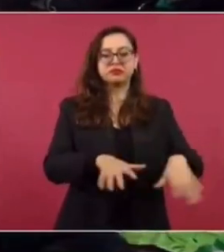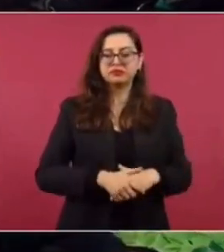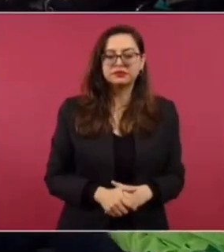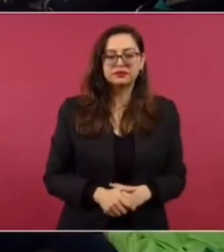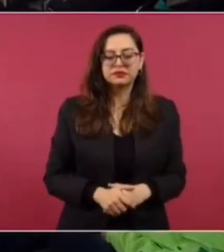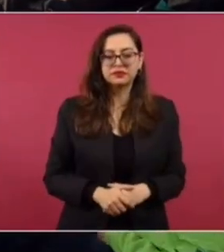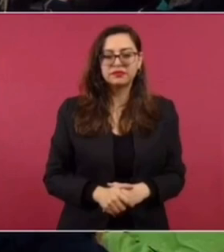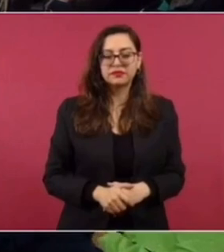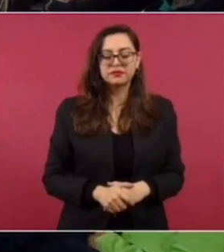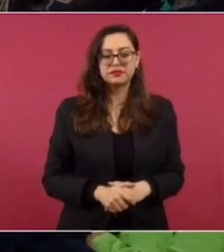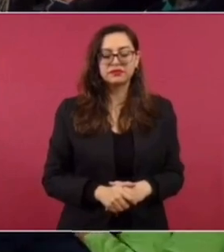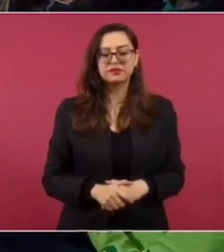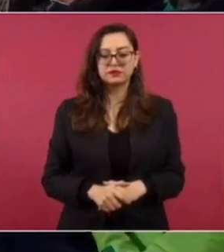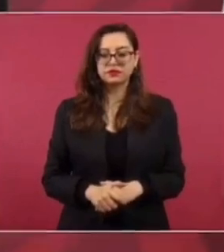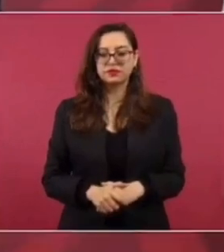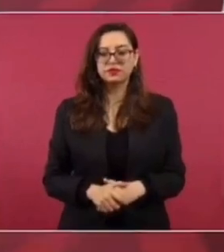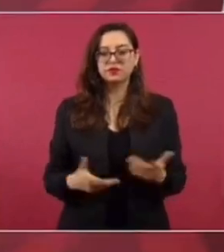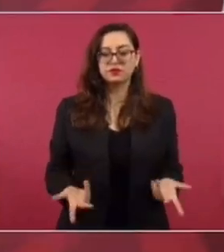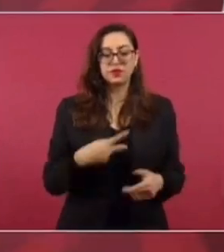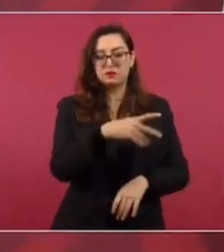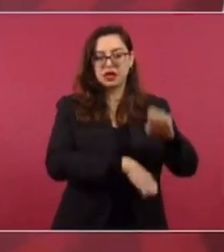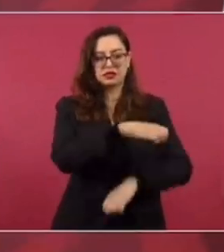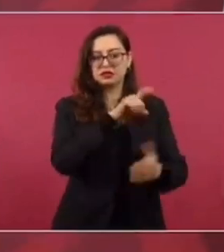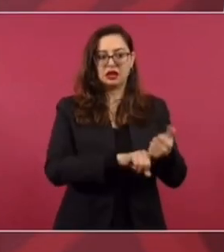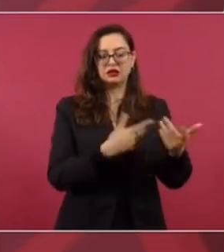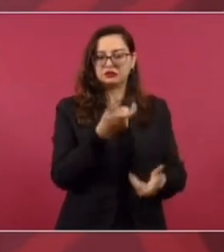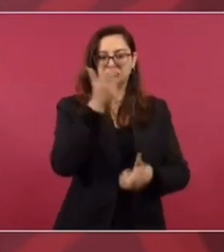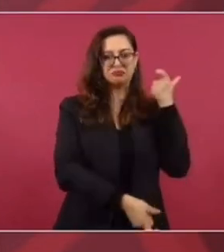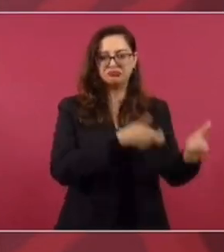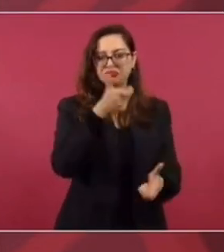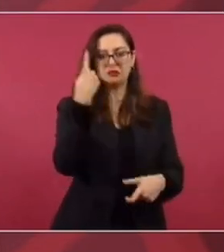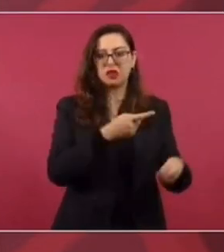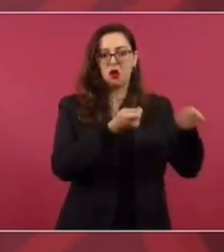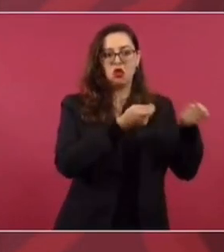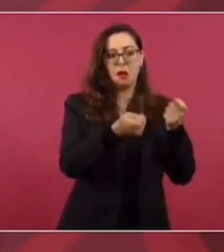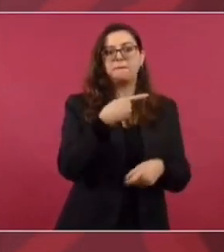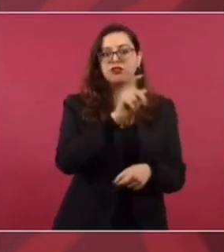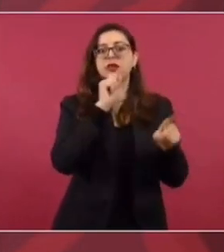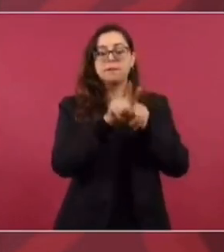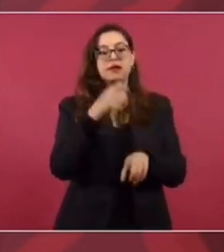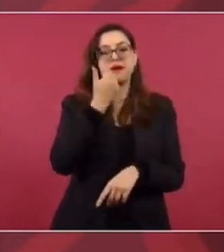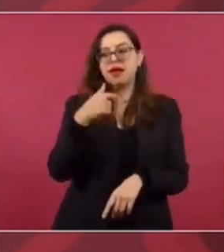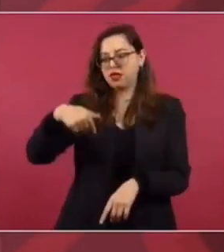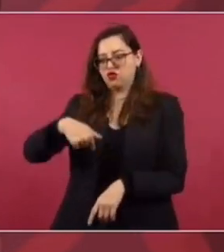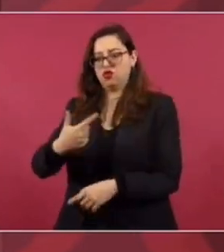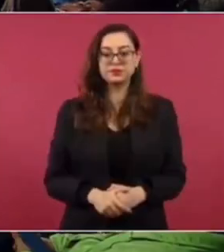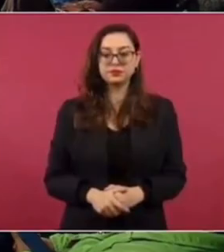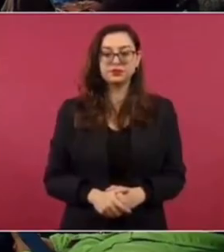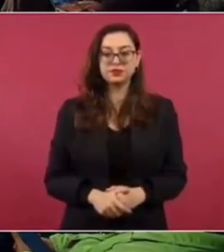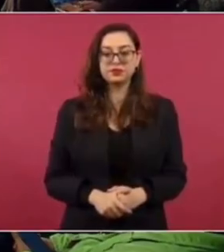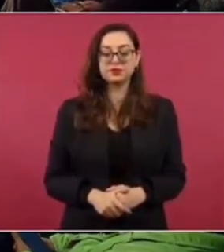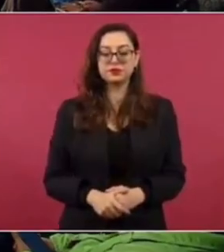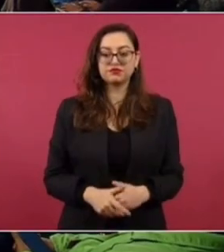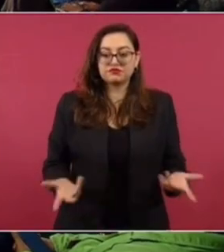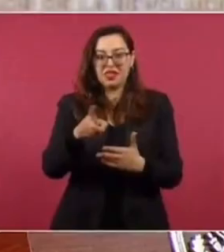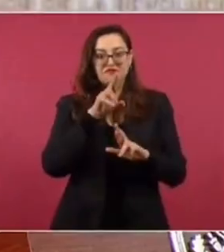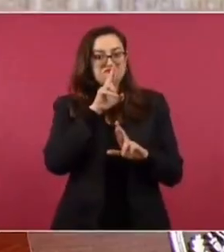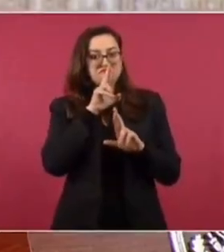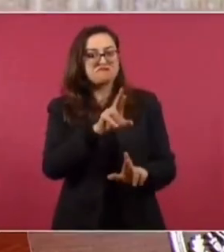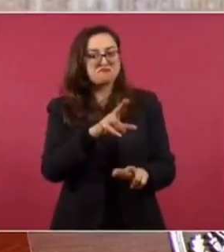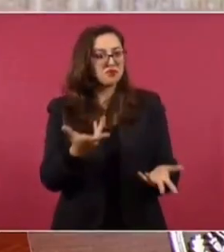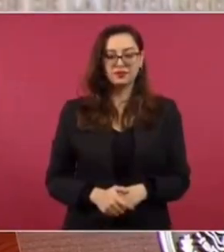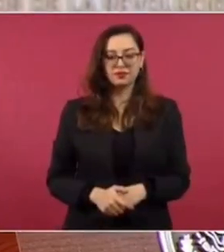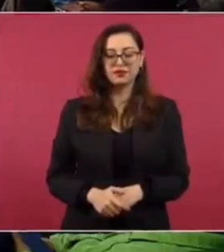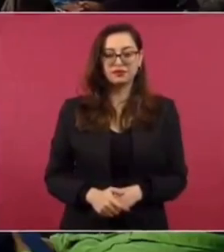o como parte de sus empresas, quisieran que no existiera el derecho a disentir,